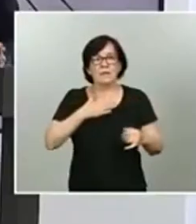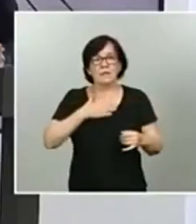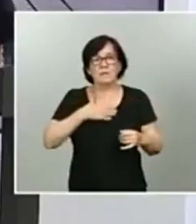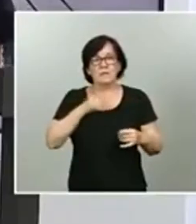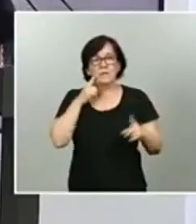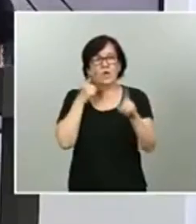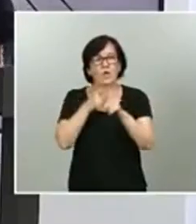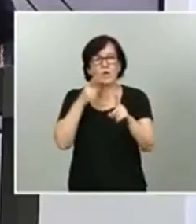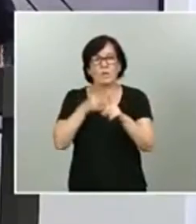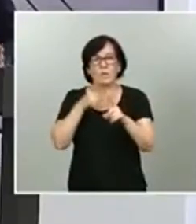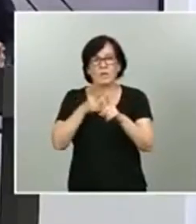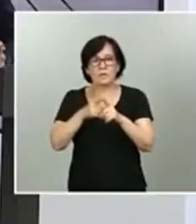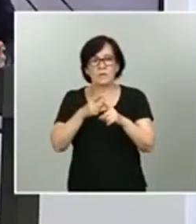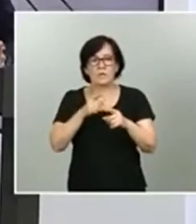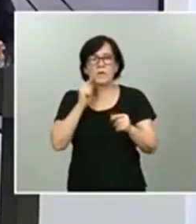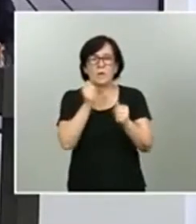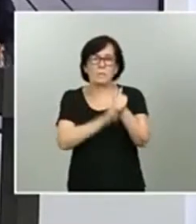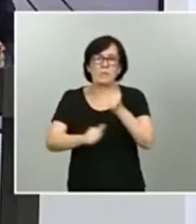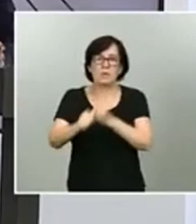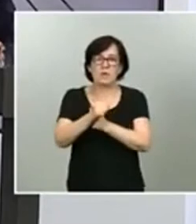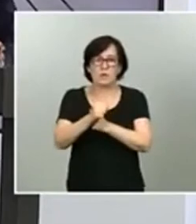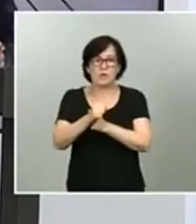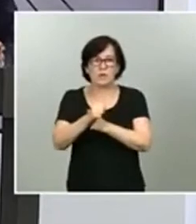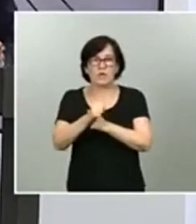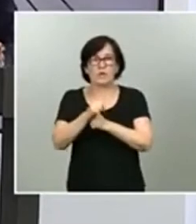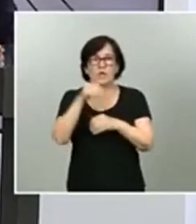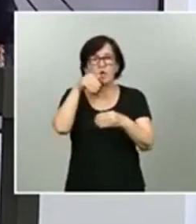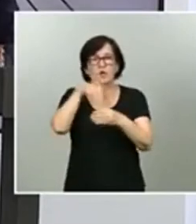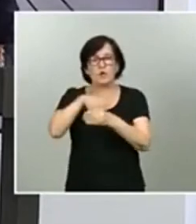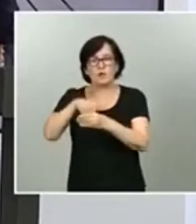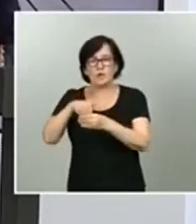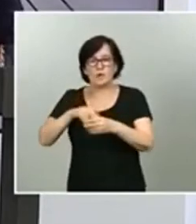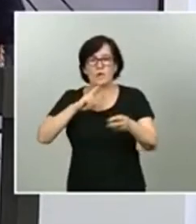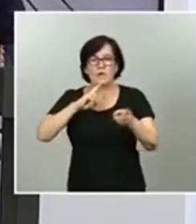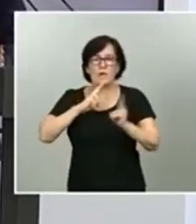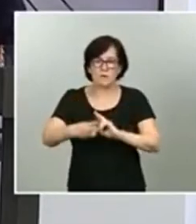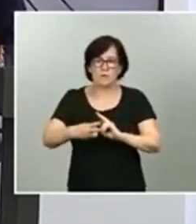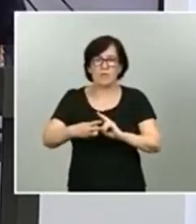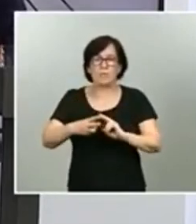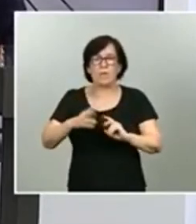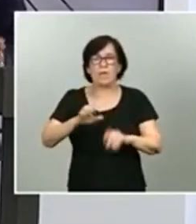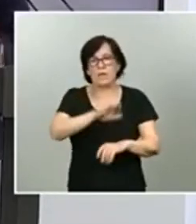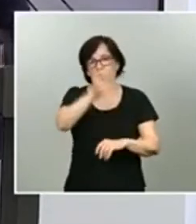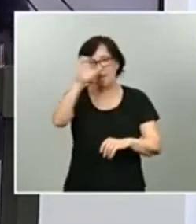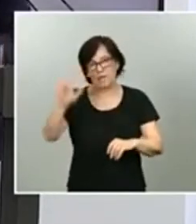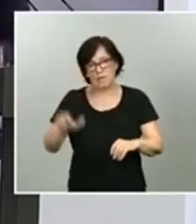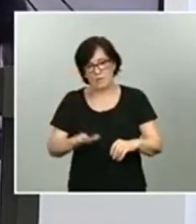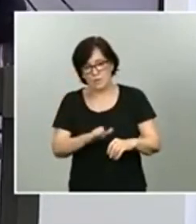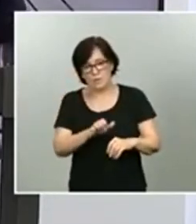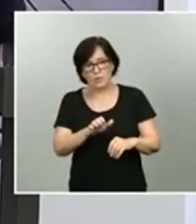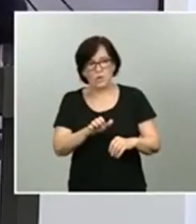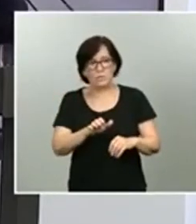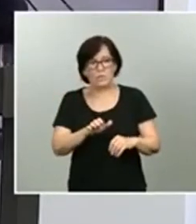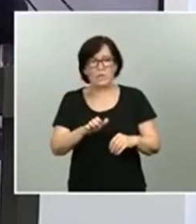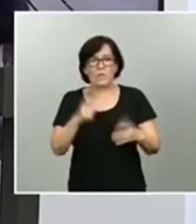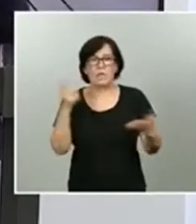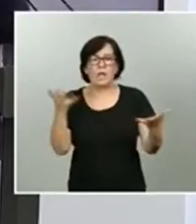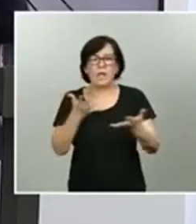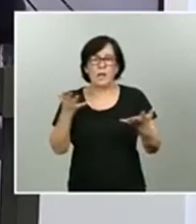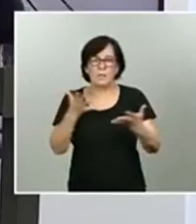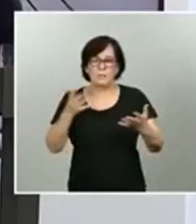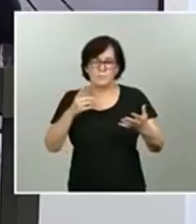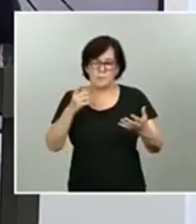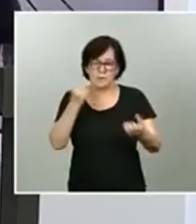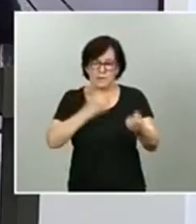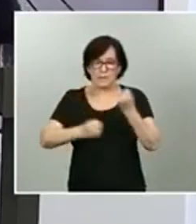las prioridades y también de los contenidos de la respuesta que tiene que dar Europa a la emergencia económica y también